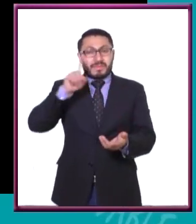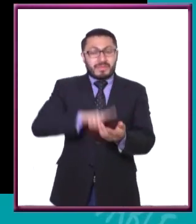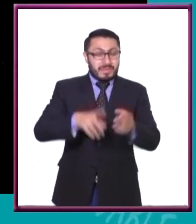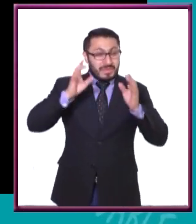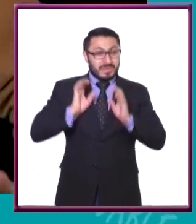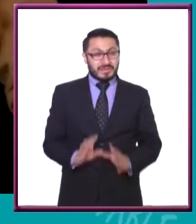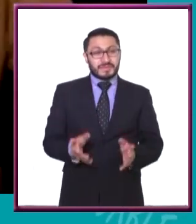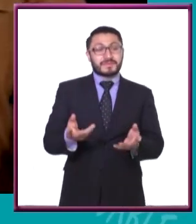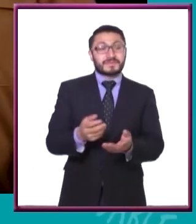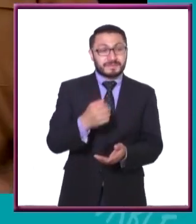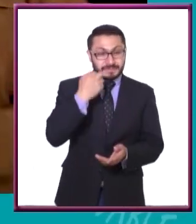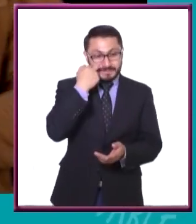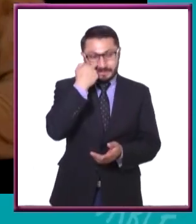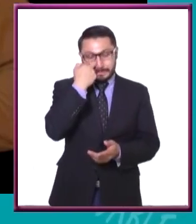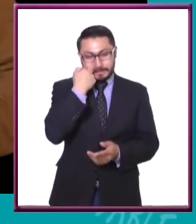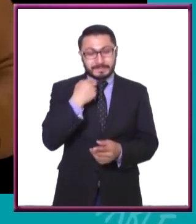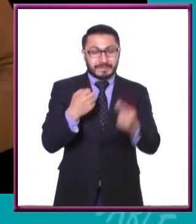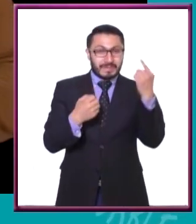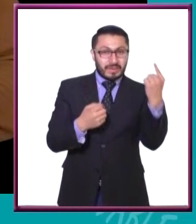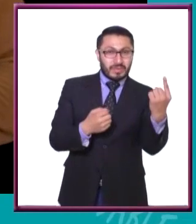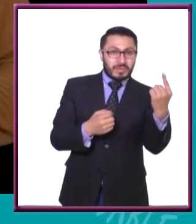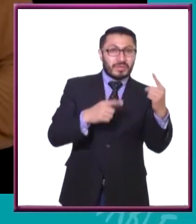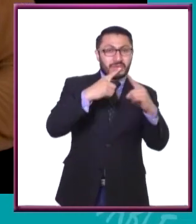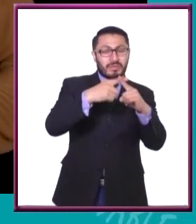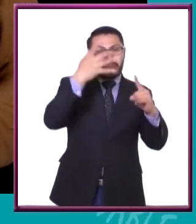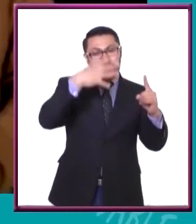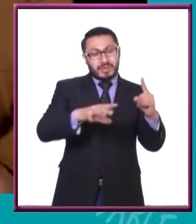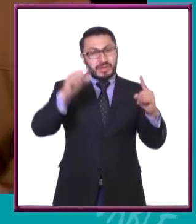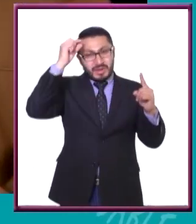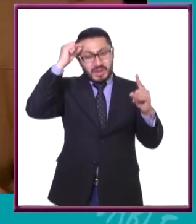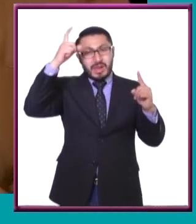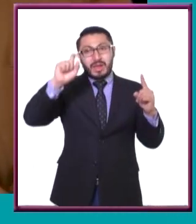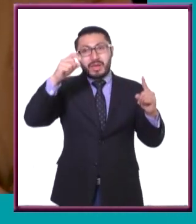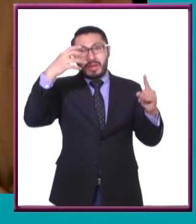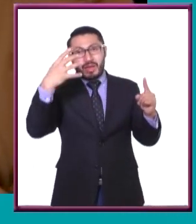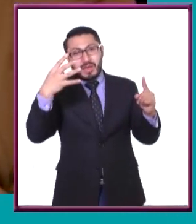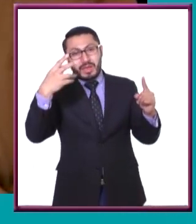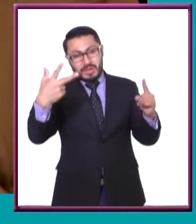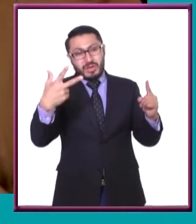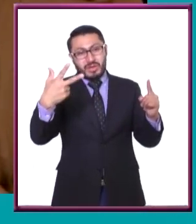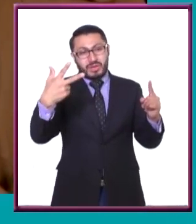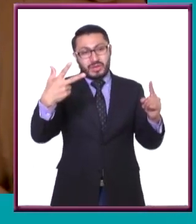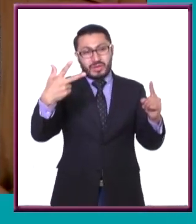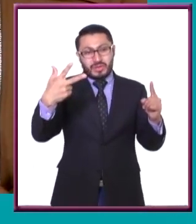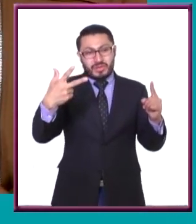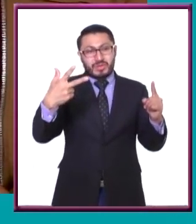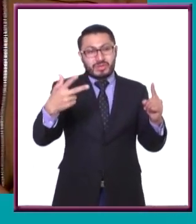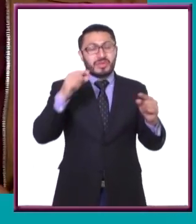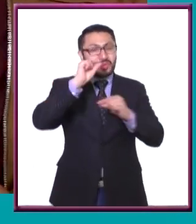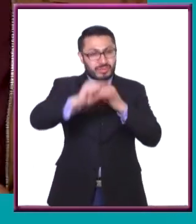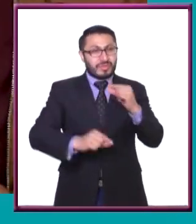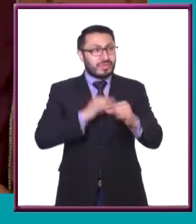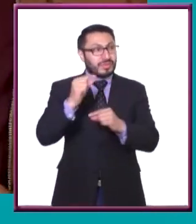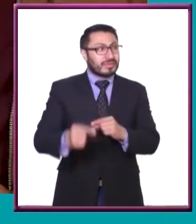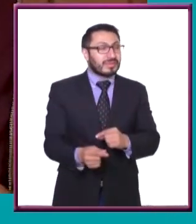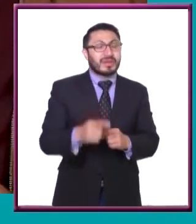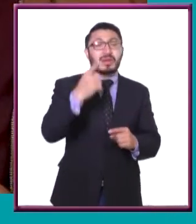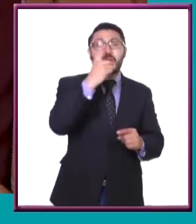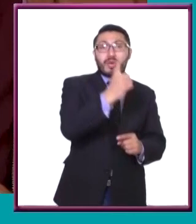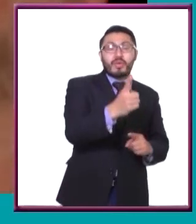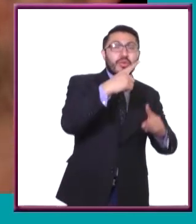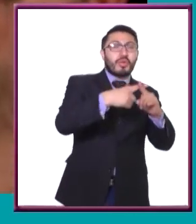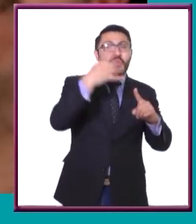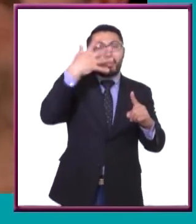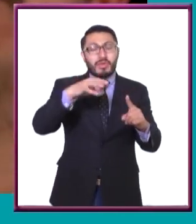en el cuerpo? Eran 1 por 10 a la 28 átomos en el cuerpo. 1 por 10 a